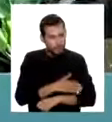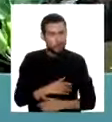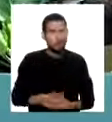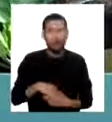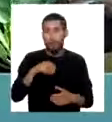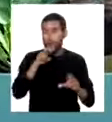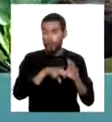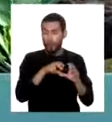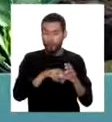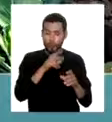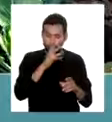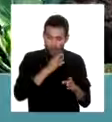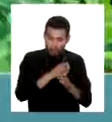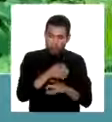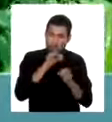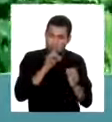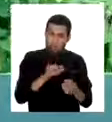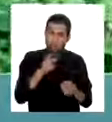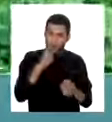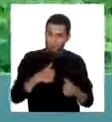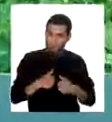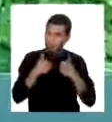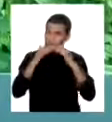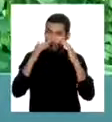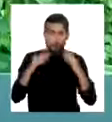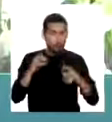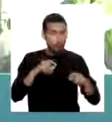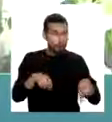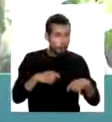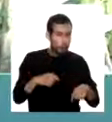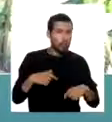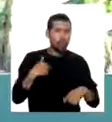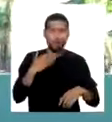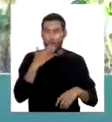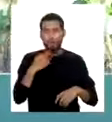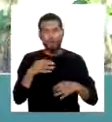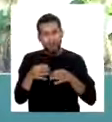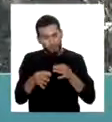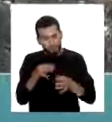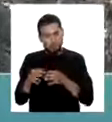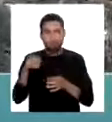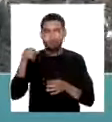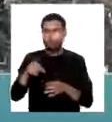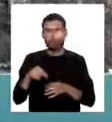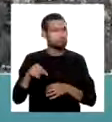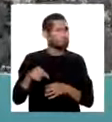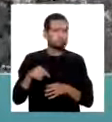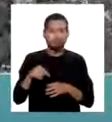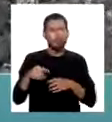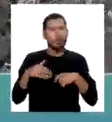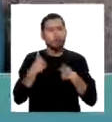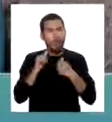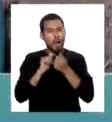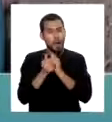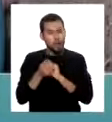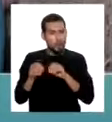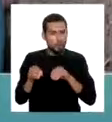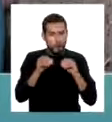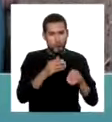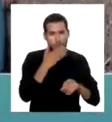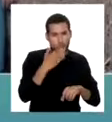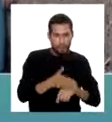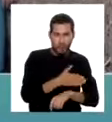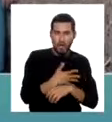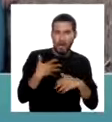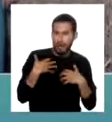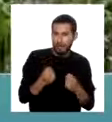están dentro de la vivienda o de la cocina, le hacemos entender y comprender que eso vamos a cambiarlo para que mejore su